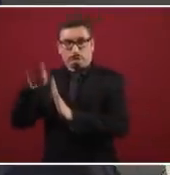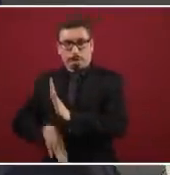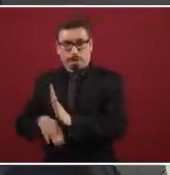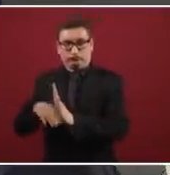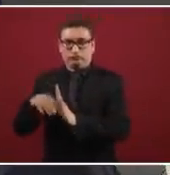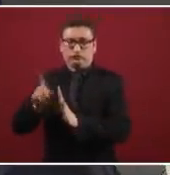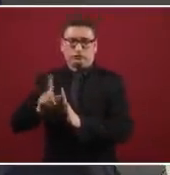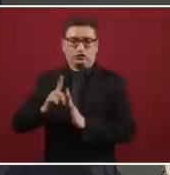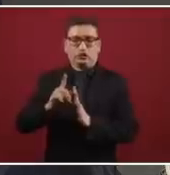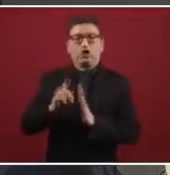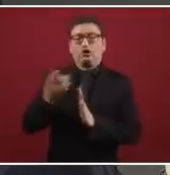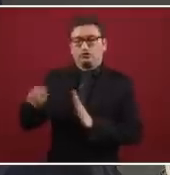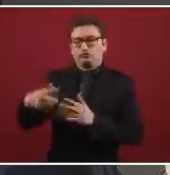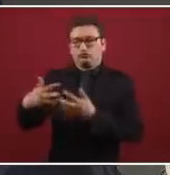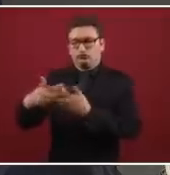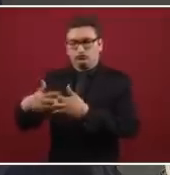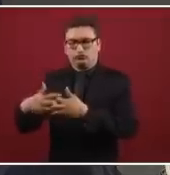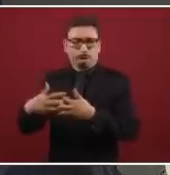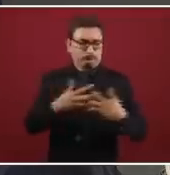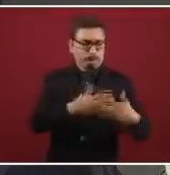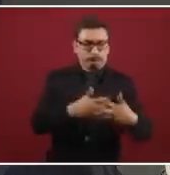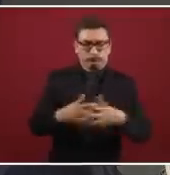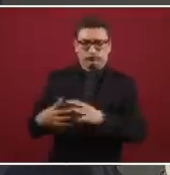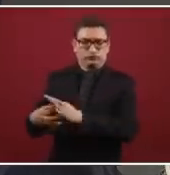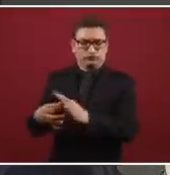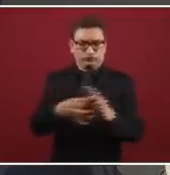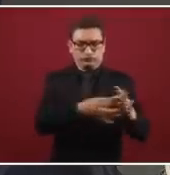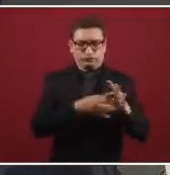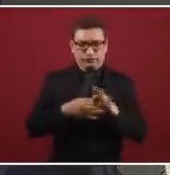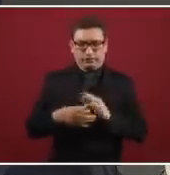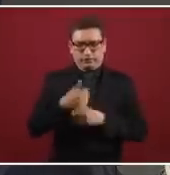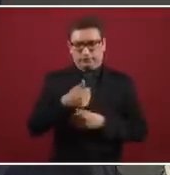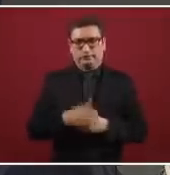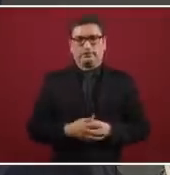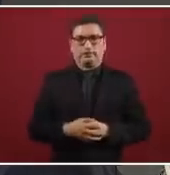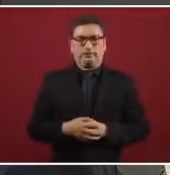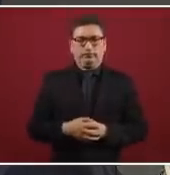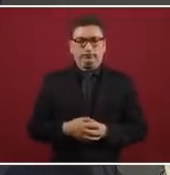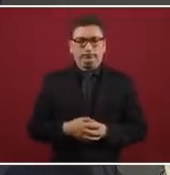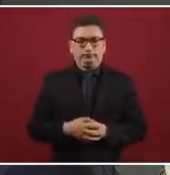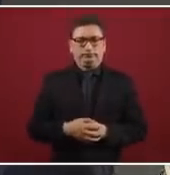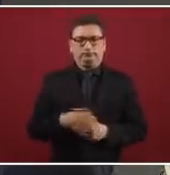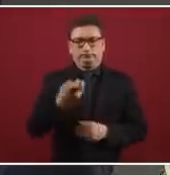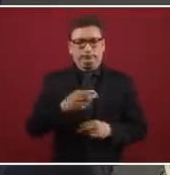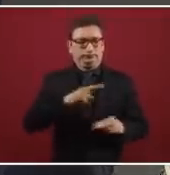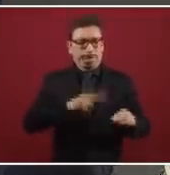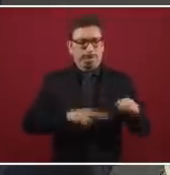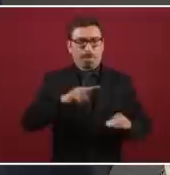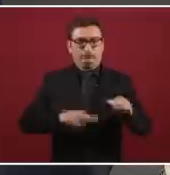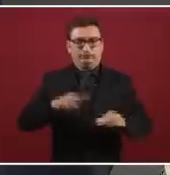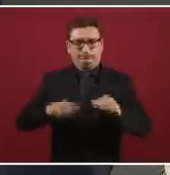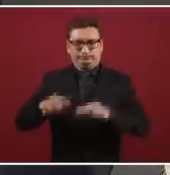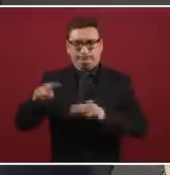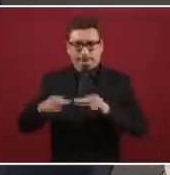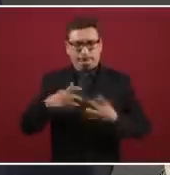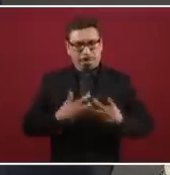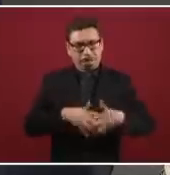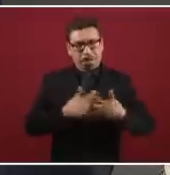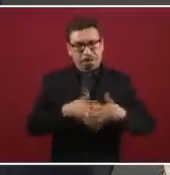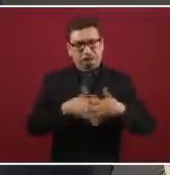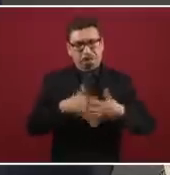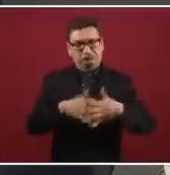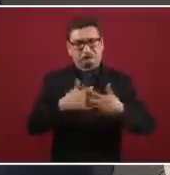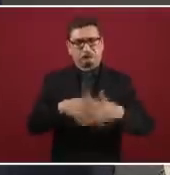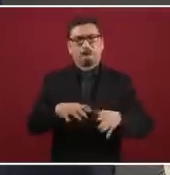producción. Este sistema trabaja en conjunto. Entonces, aquí está cómo han ido procesándose,